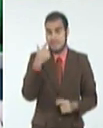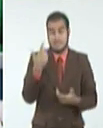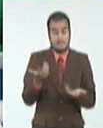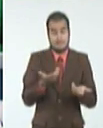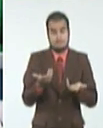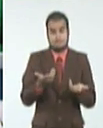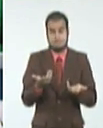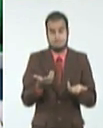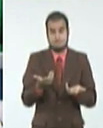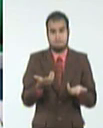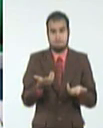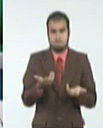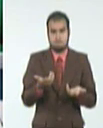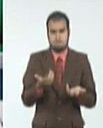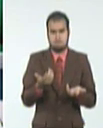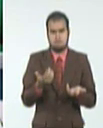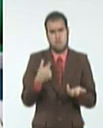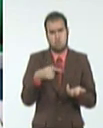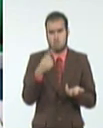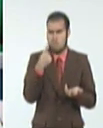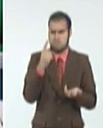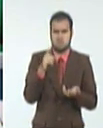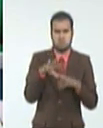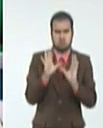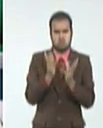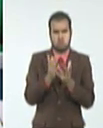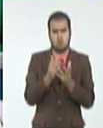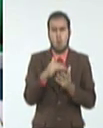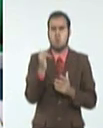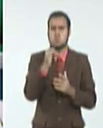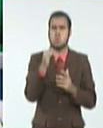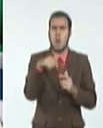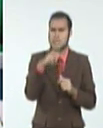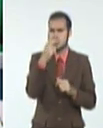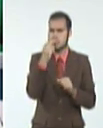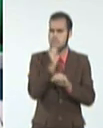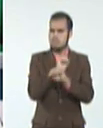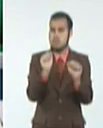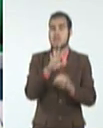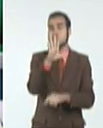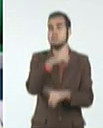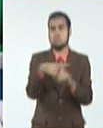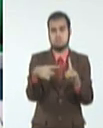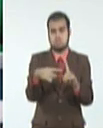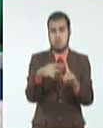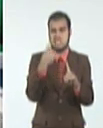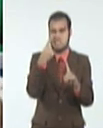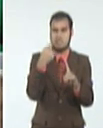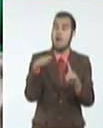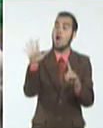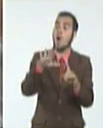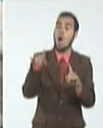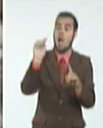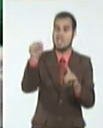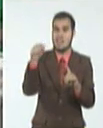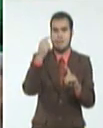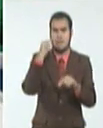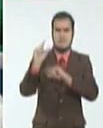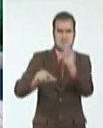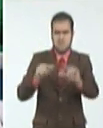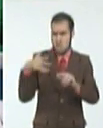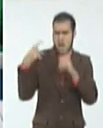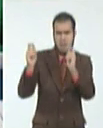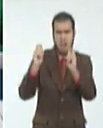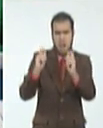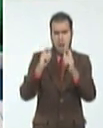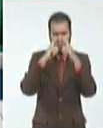Porque yo veía esas imágenes que transmitieron hoy temprano a las 5:30 de Europa, protestando sin